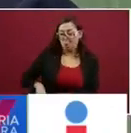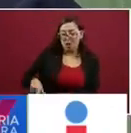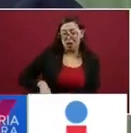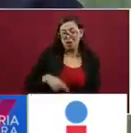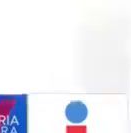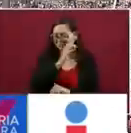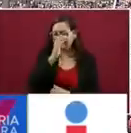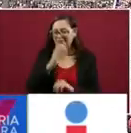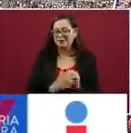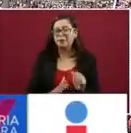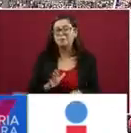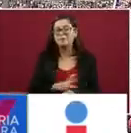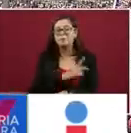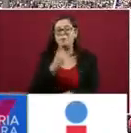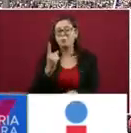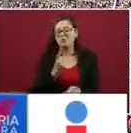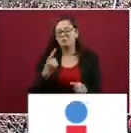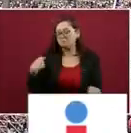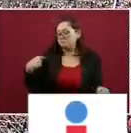tiempo.